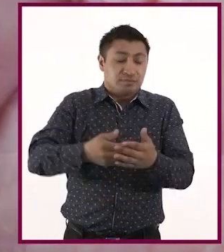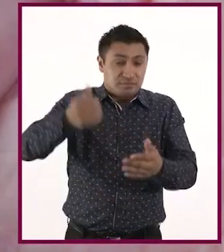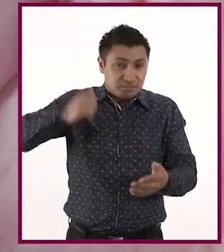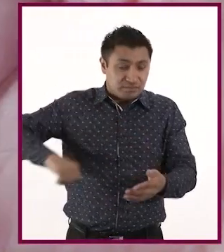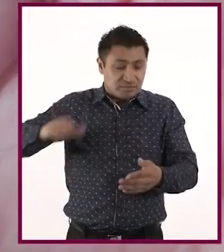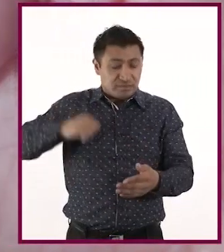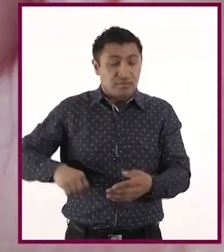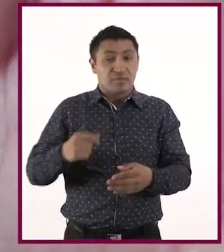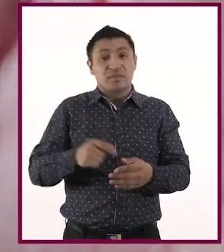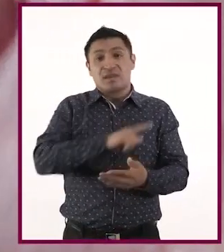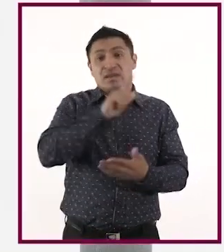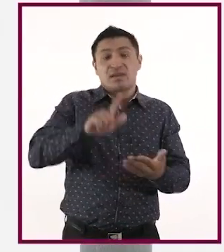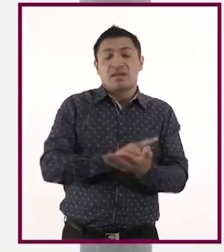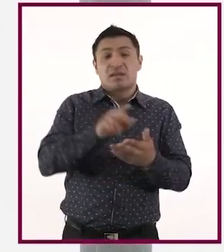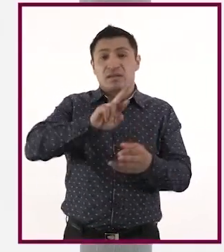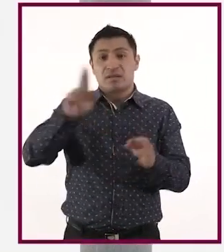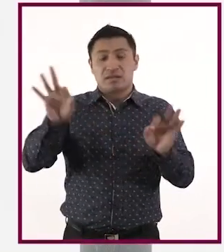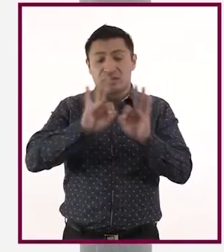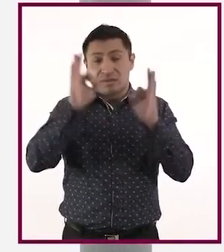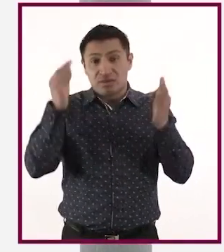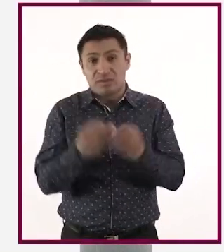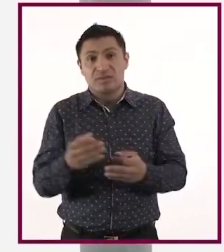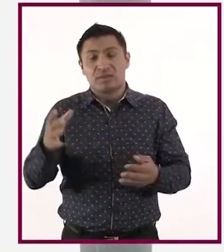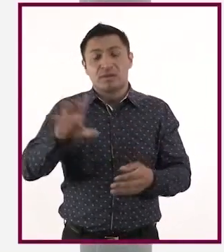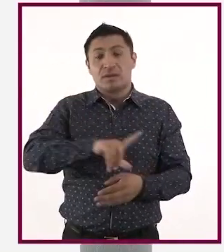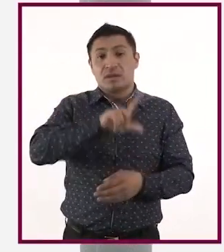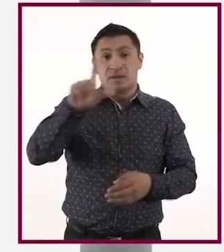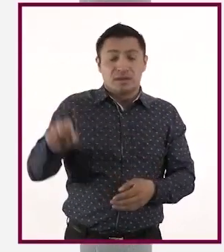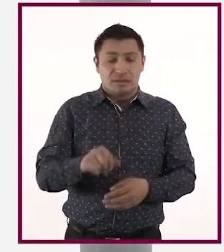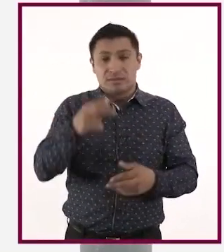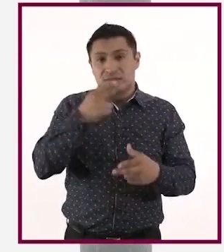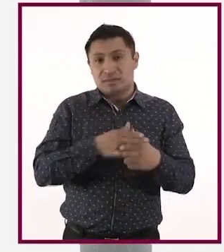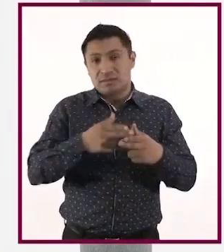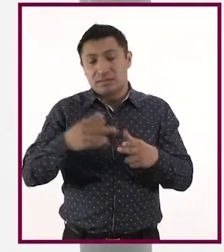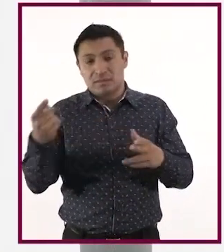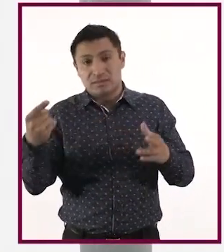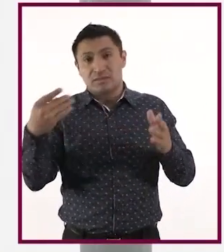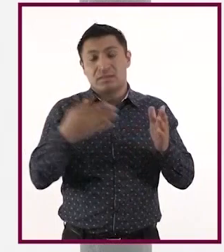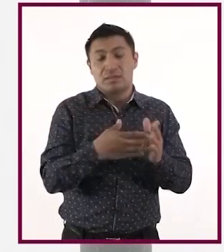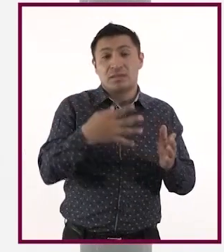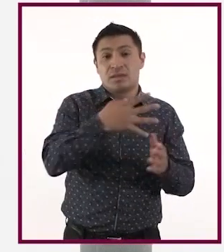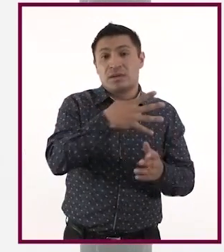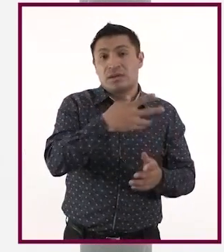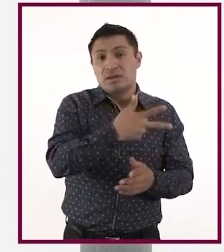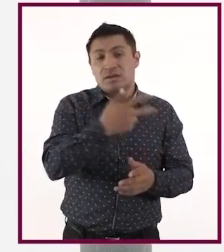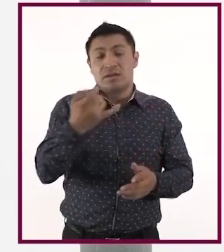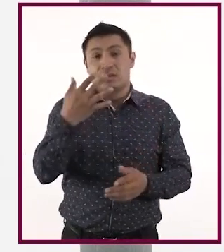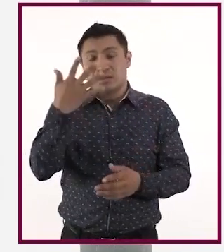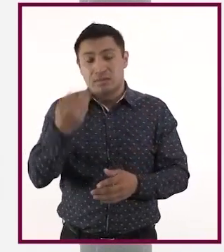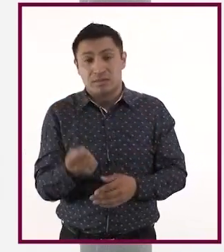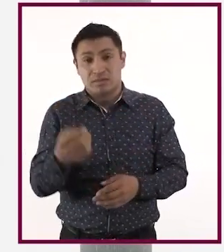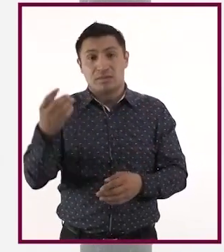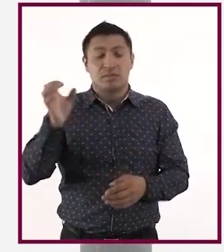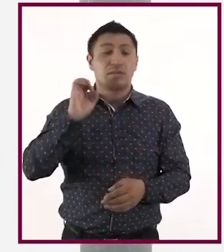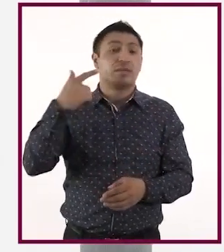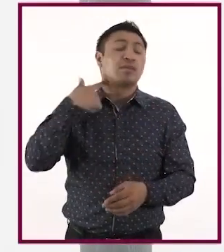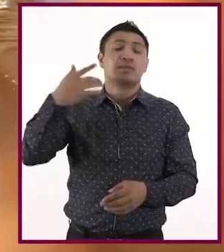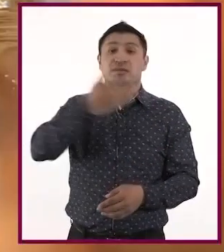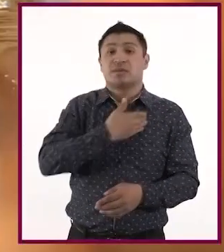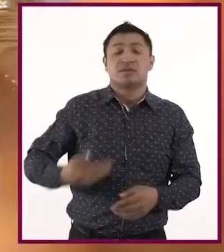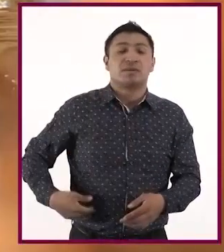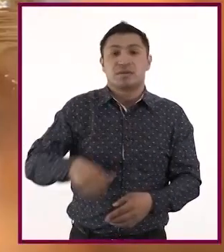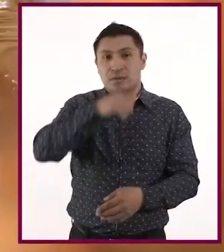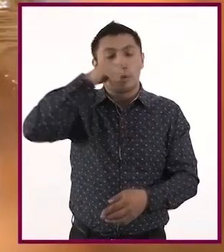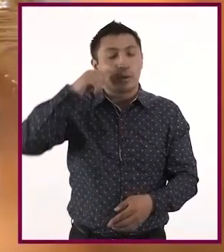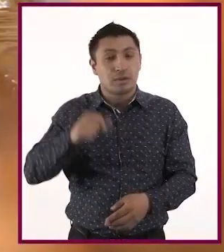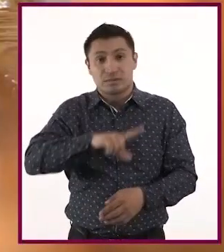en 1859 por el presidente Benito Juárez. El objetivo principal de la reforma fue la separación